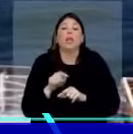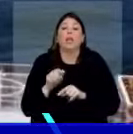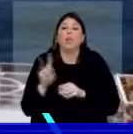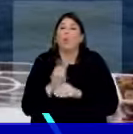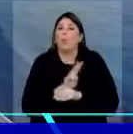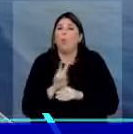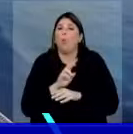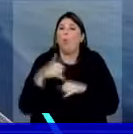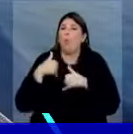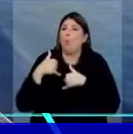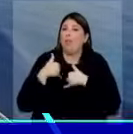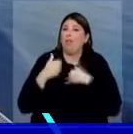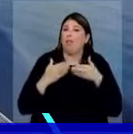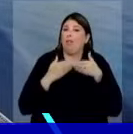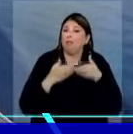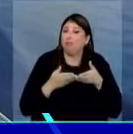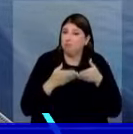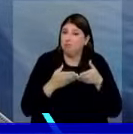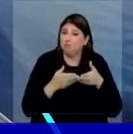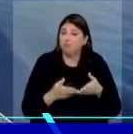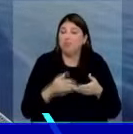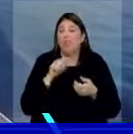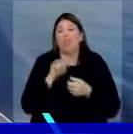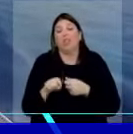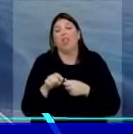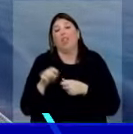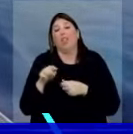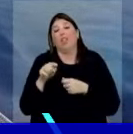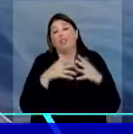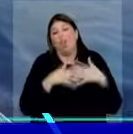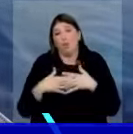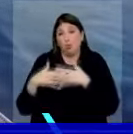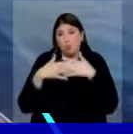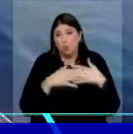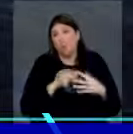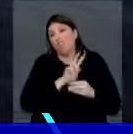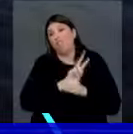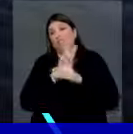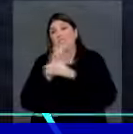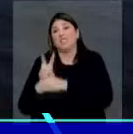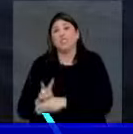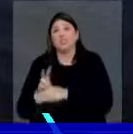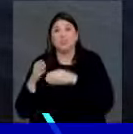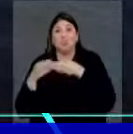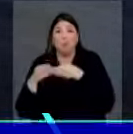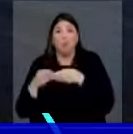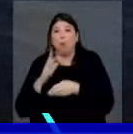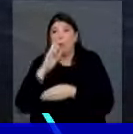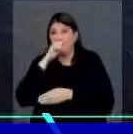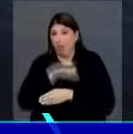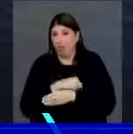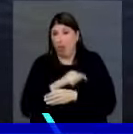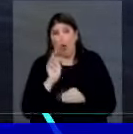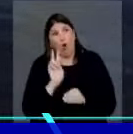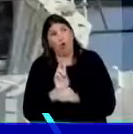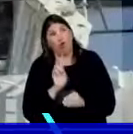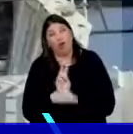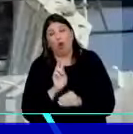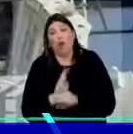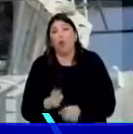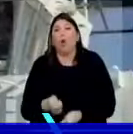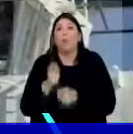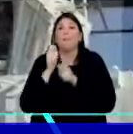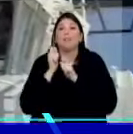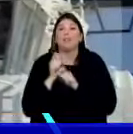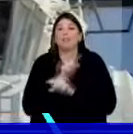Unidos visitará el puerto de Montevideo en el marco de múltiples misiones en el Océano Atlántico Sur, controlando la pesca ilegal. En